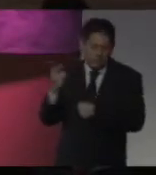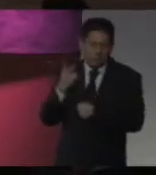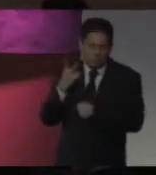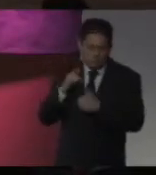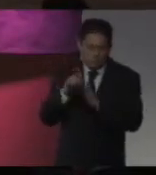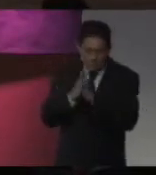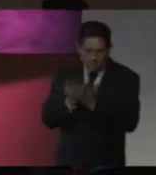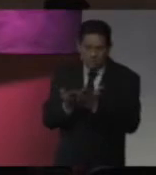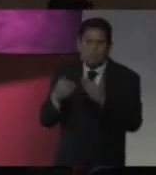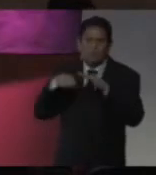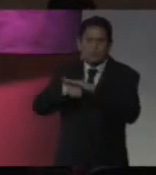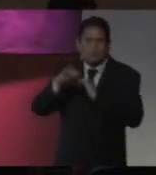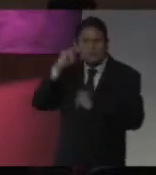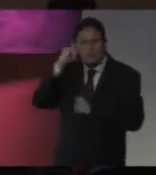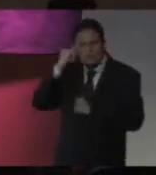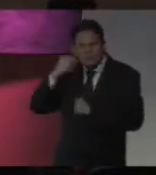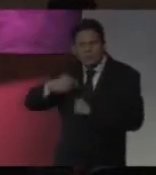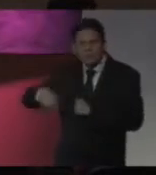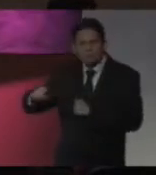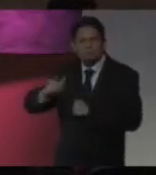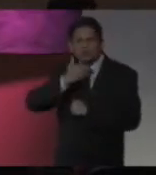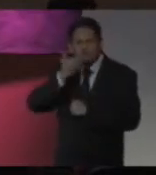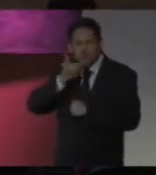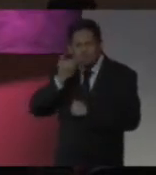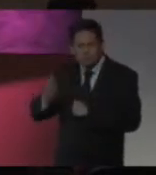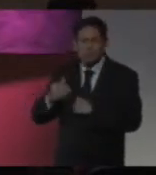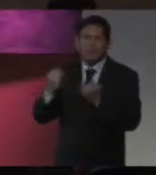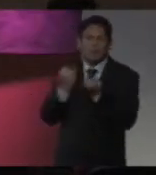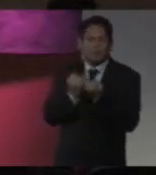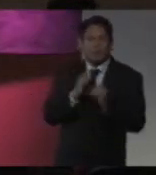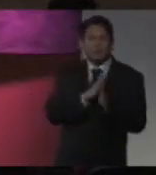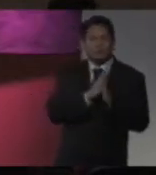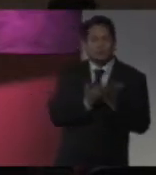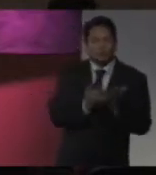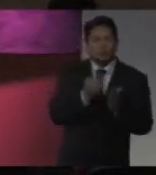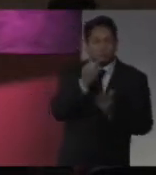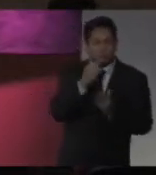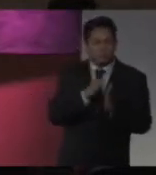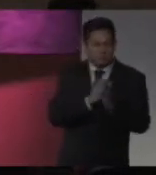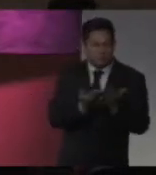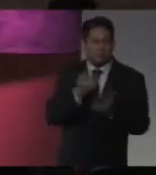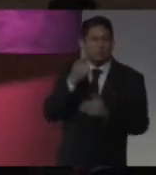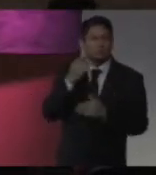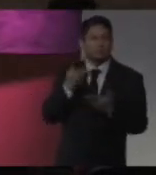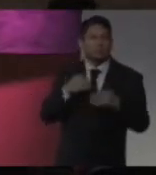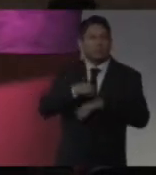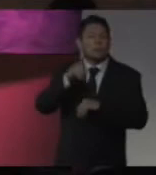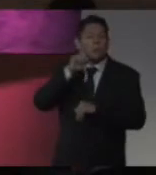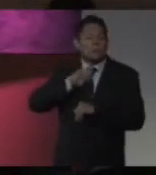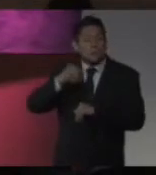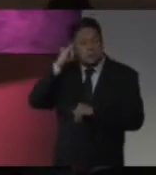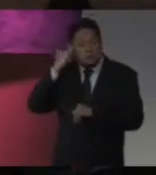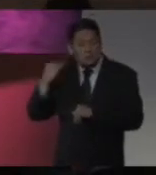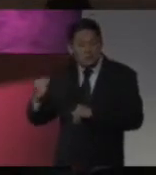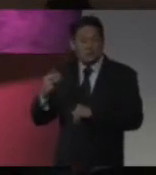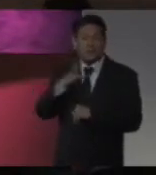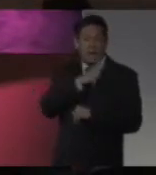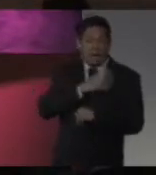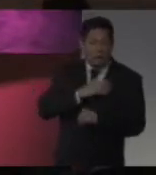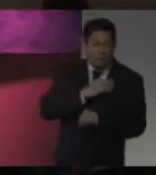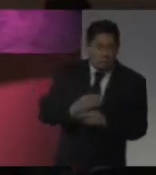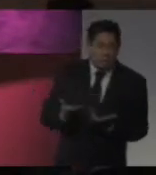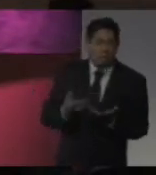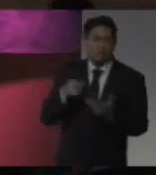ha publicado numerosos artículos sobre política comunal, mujeres indígenas, reproducción de la vida y producción comunal de la imagen en